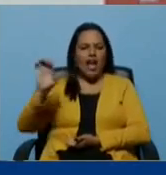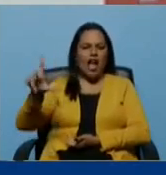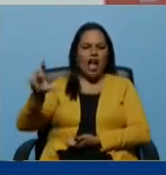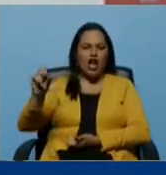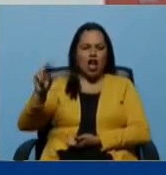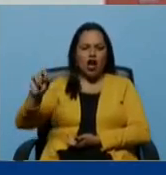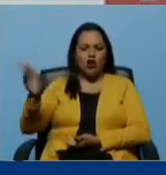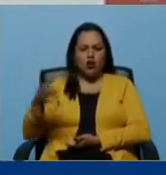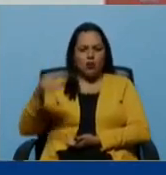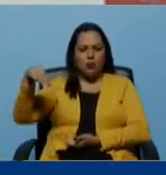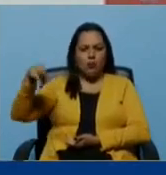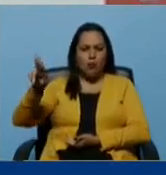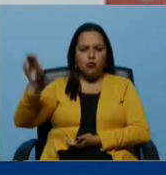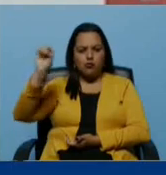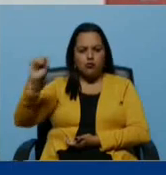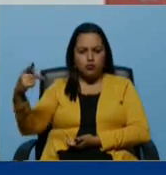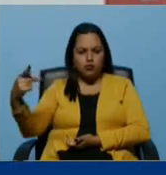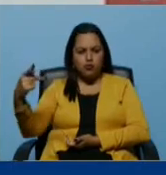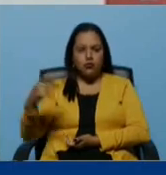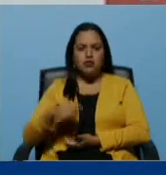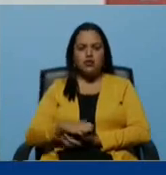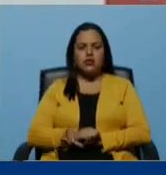contra el Goliat Imperio